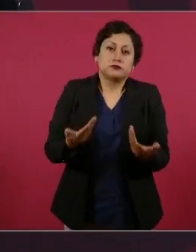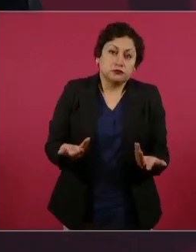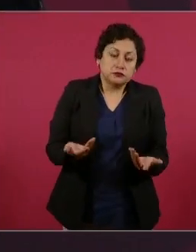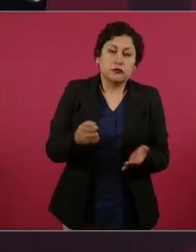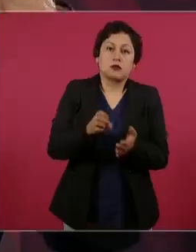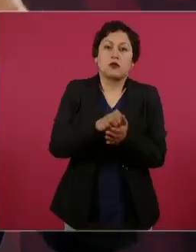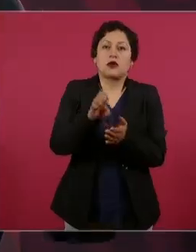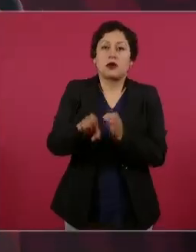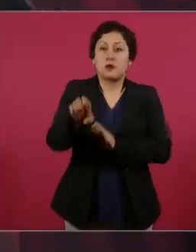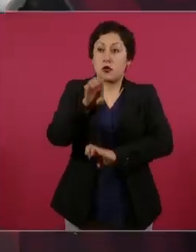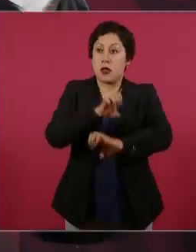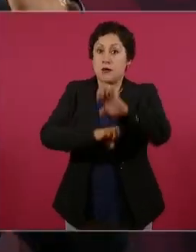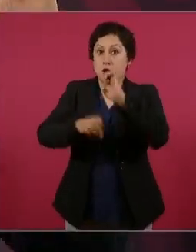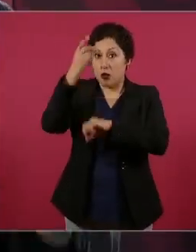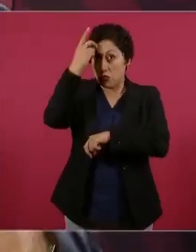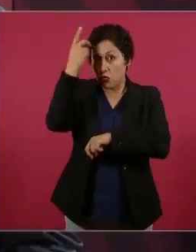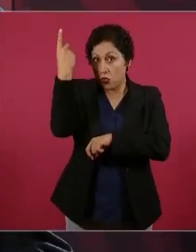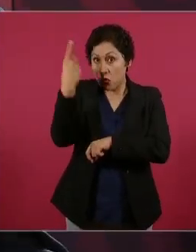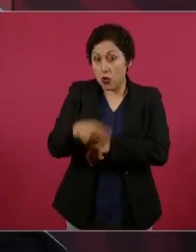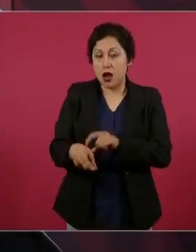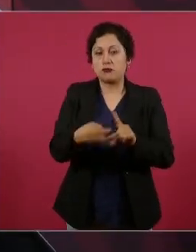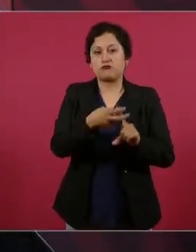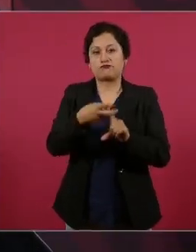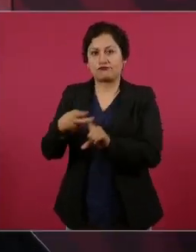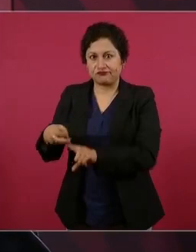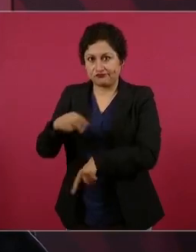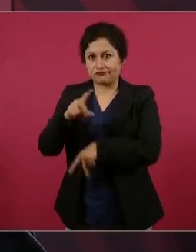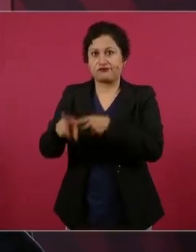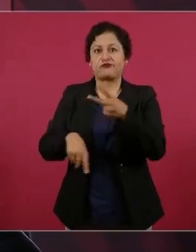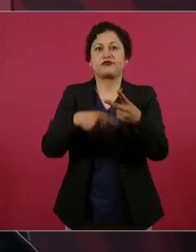empresarios, comerciantes,